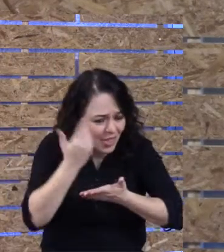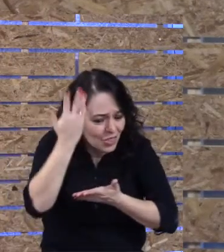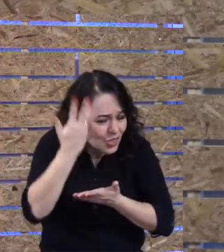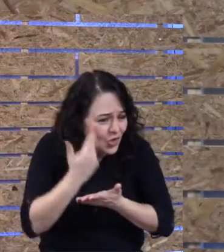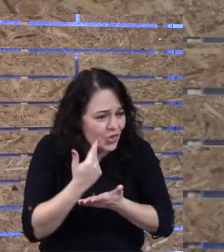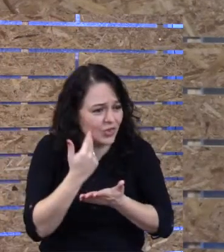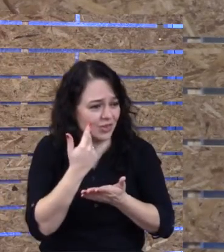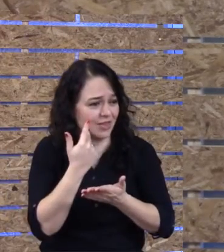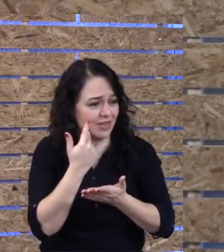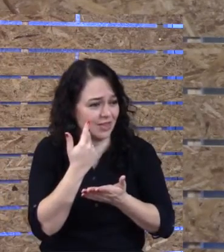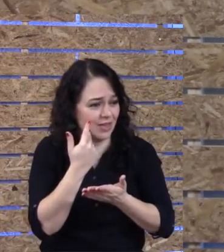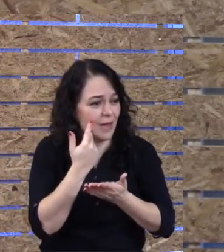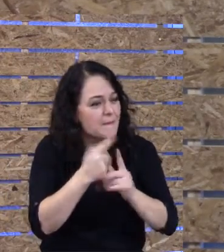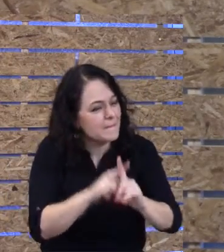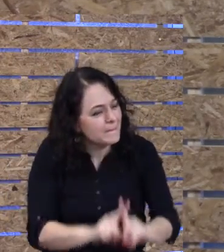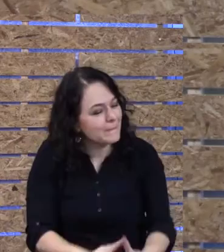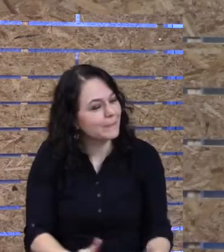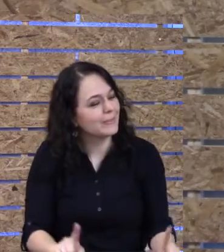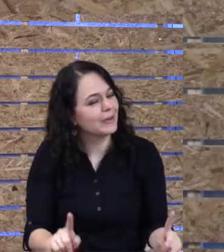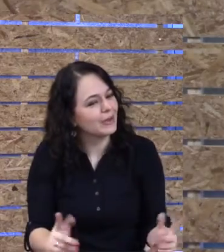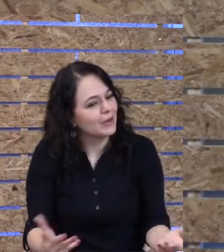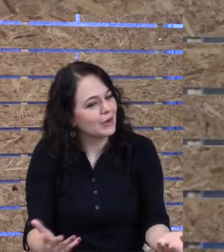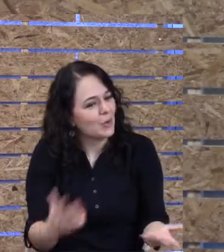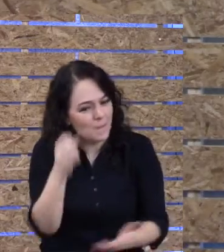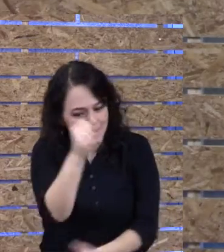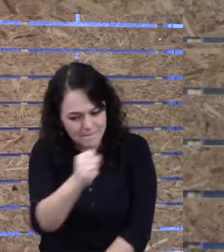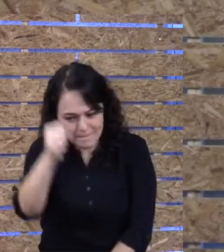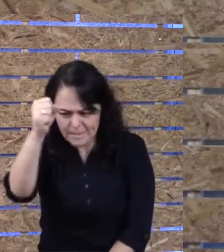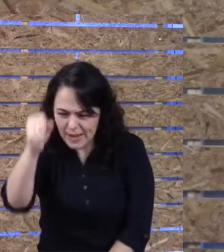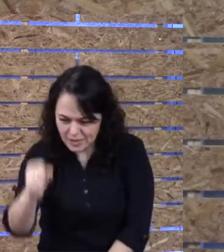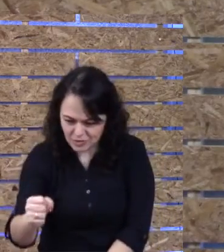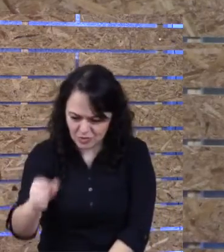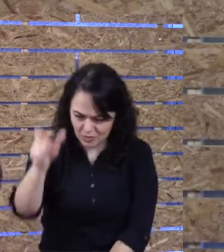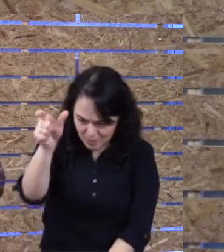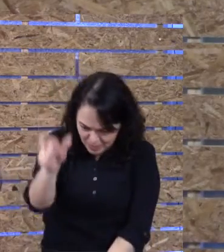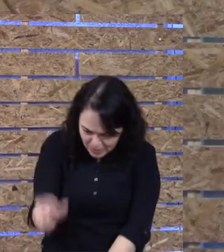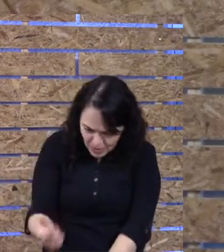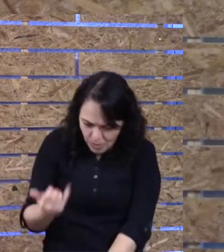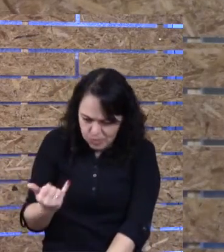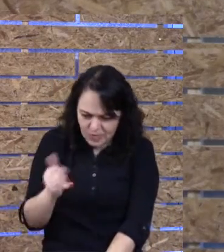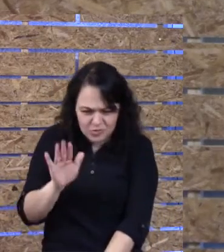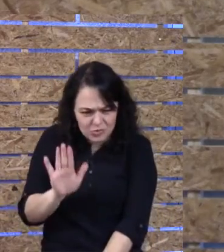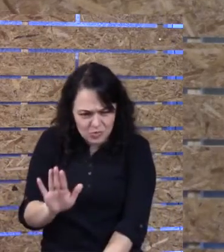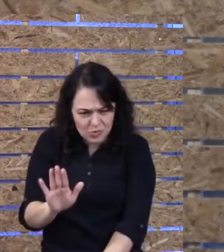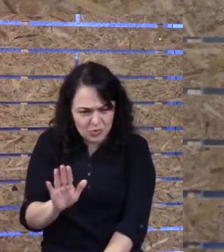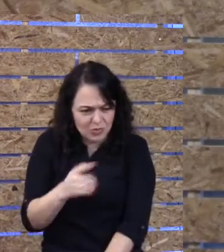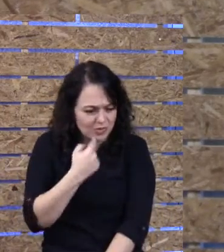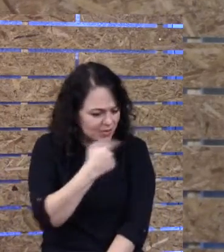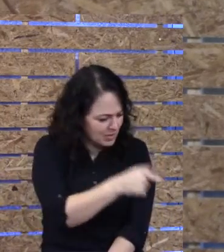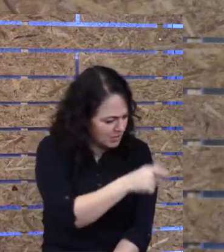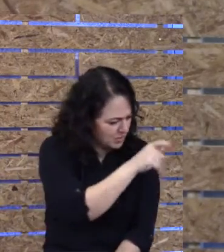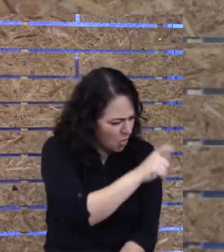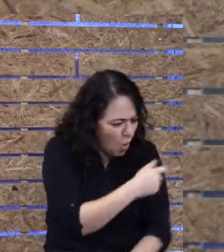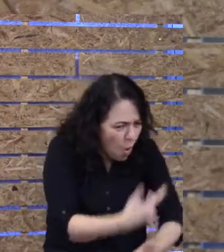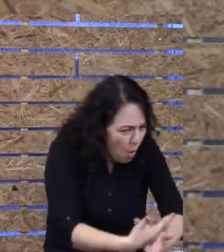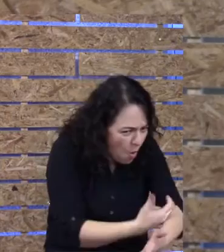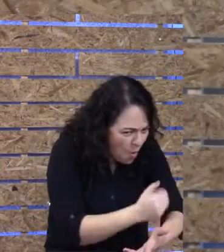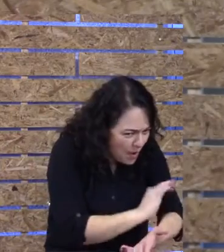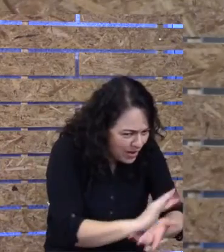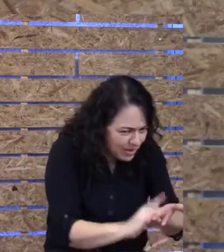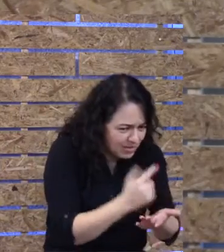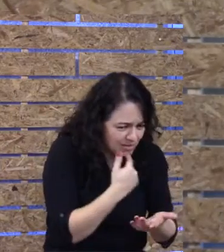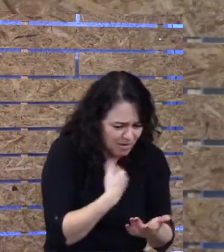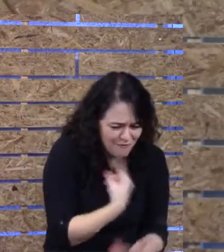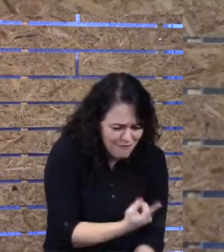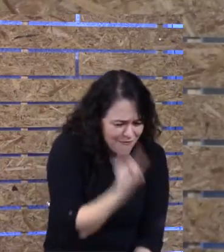el lugar que ocupa el pastor siempre que esta oveja dice, nada me hace falta? Entonces la primera